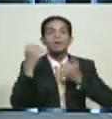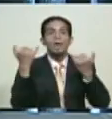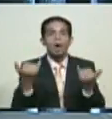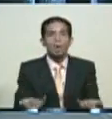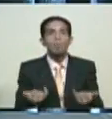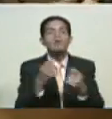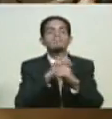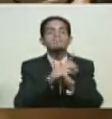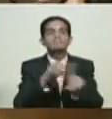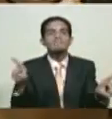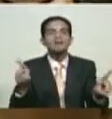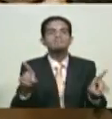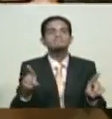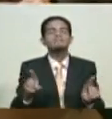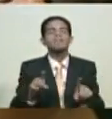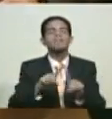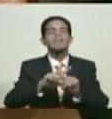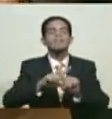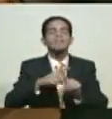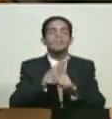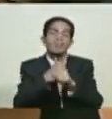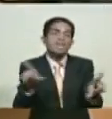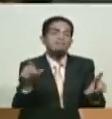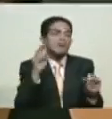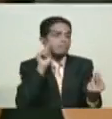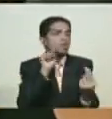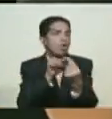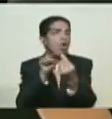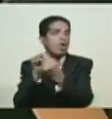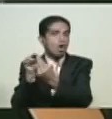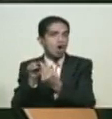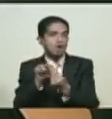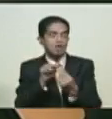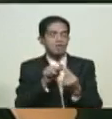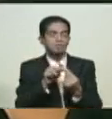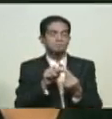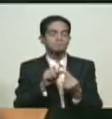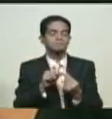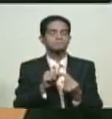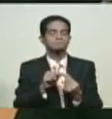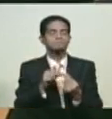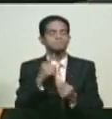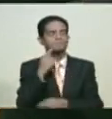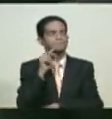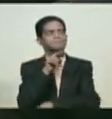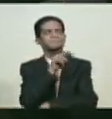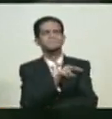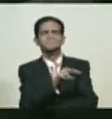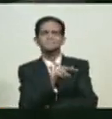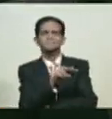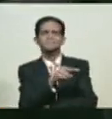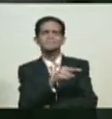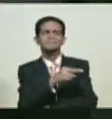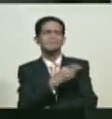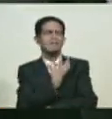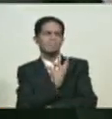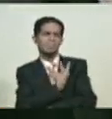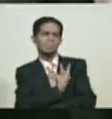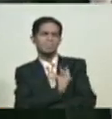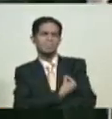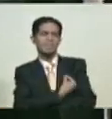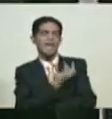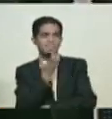libre democrática se conozca yo siento indignación cuando se dice que en venezuela hay una dictadura